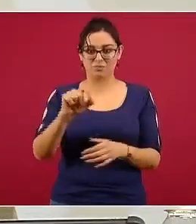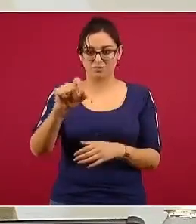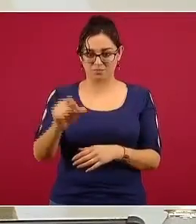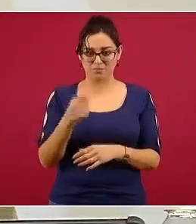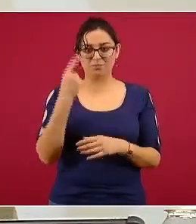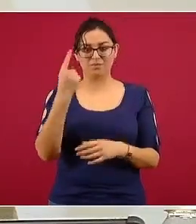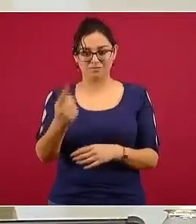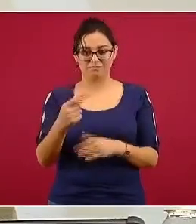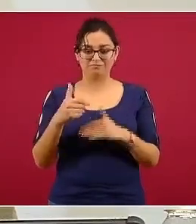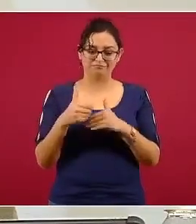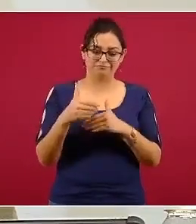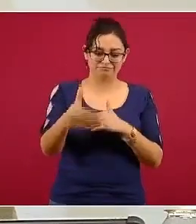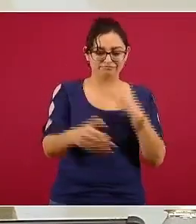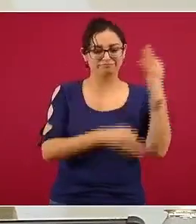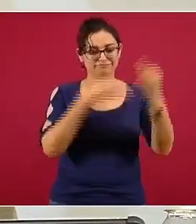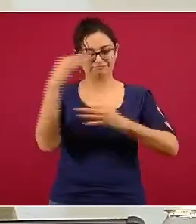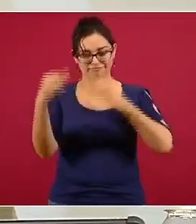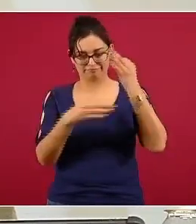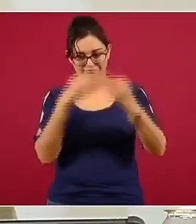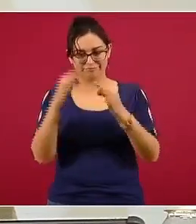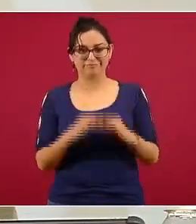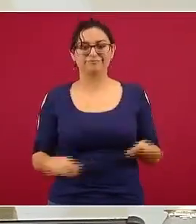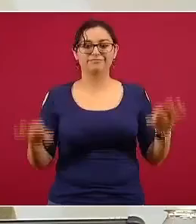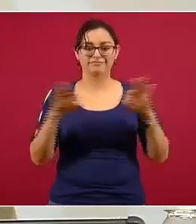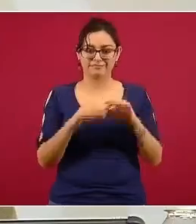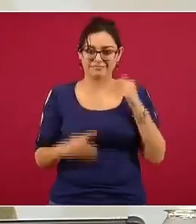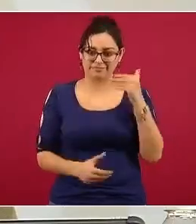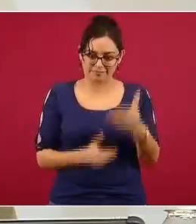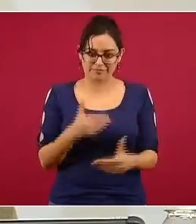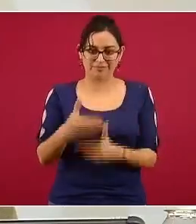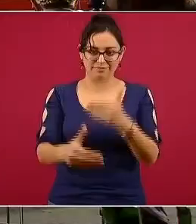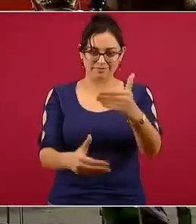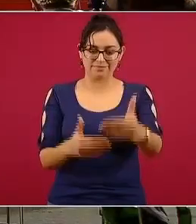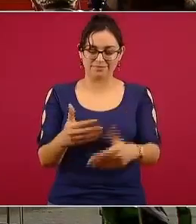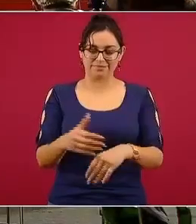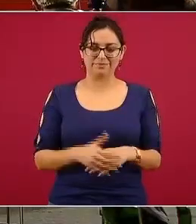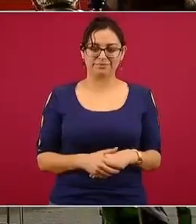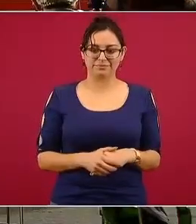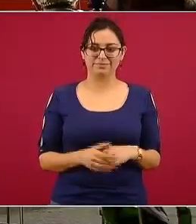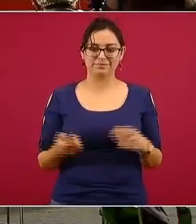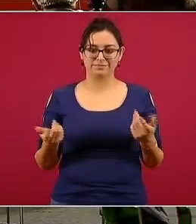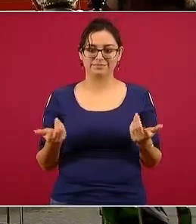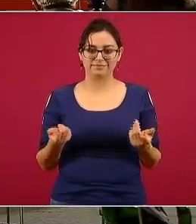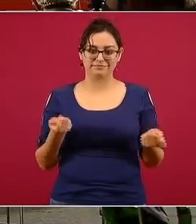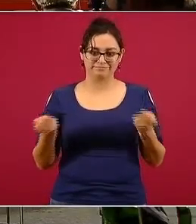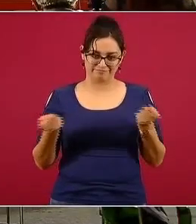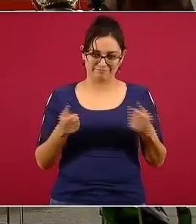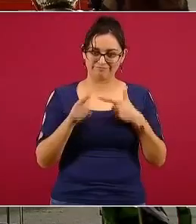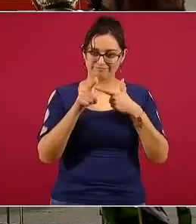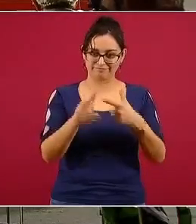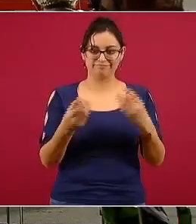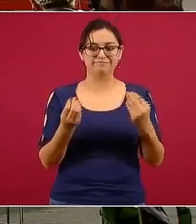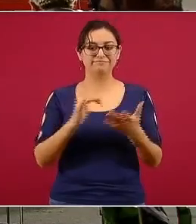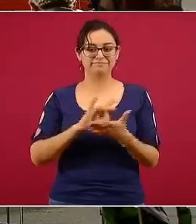tendremos noticias importantes y progresión importante de las acciones de control. Muchas gracias.